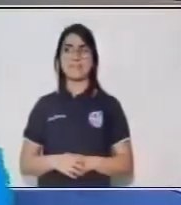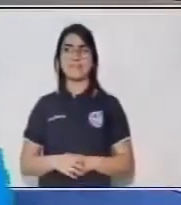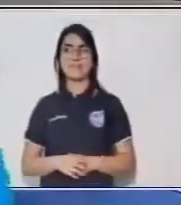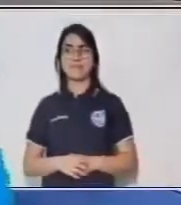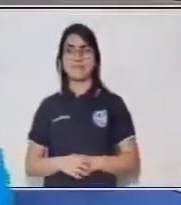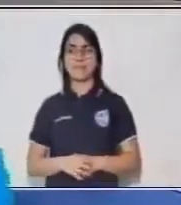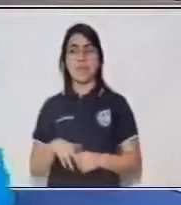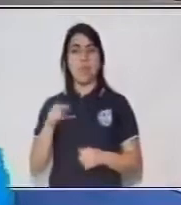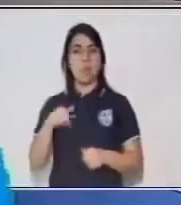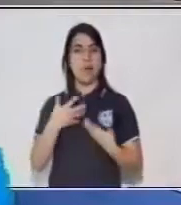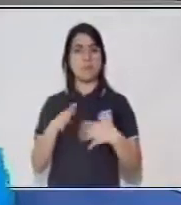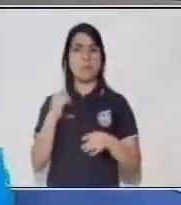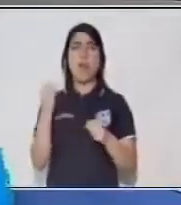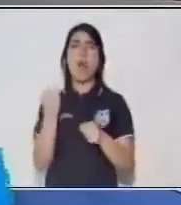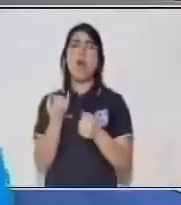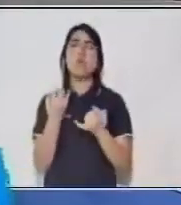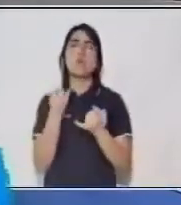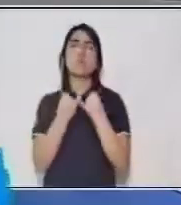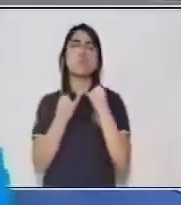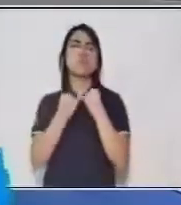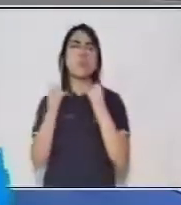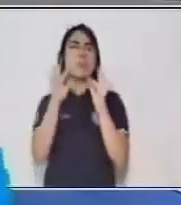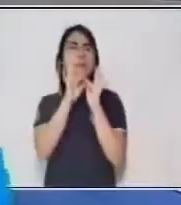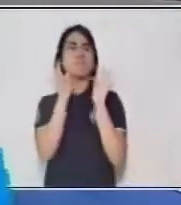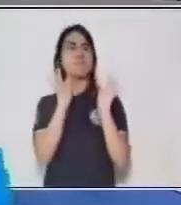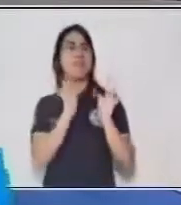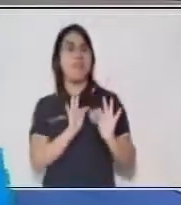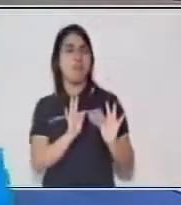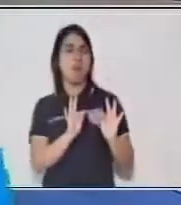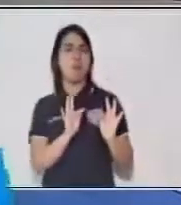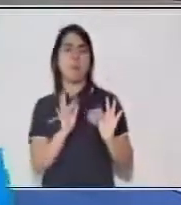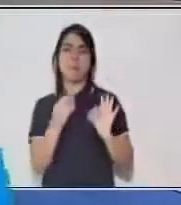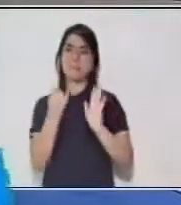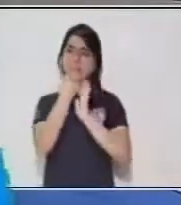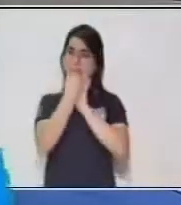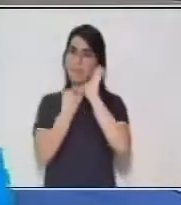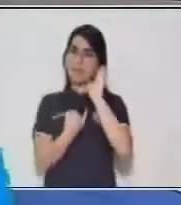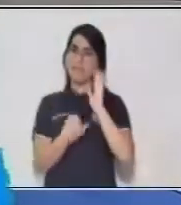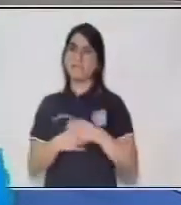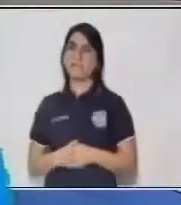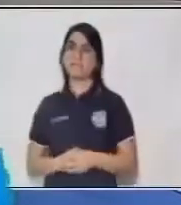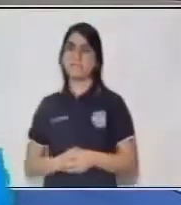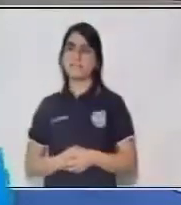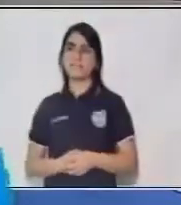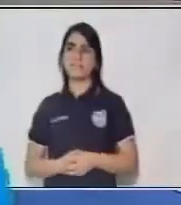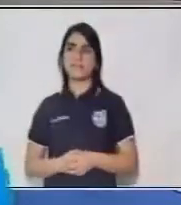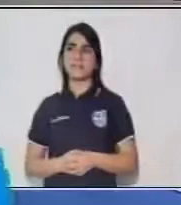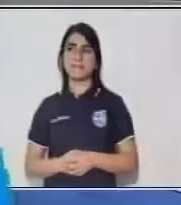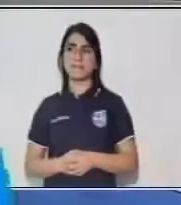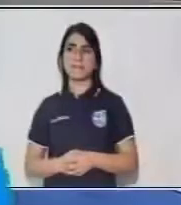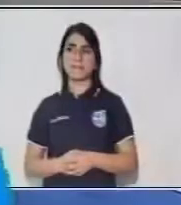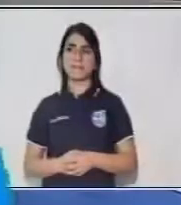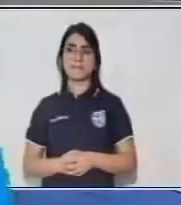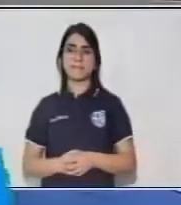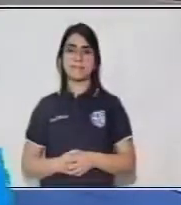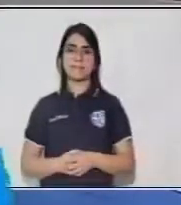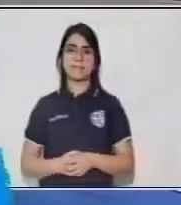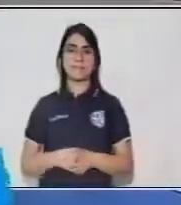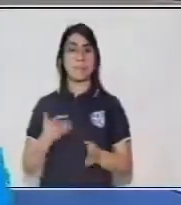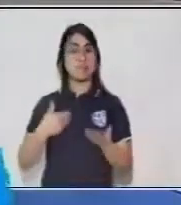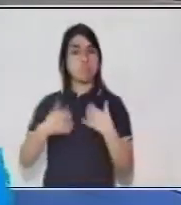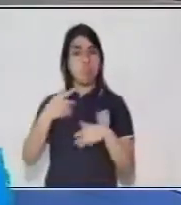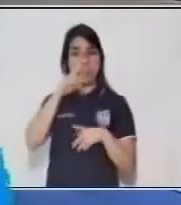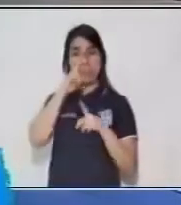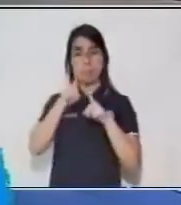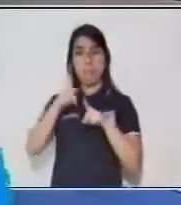de gráfica. Vamos a ver nuestro último modelo de gráfica y vamos a recordar un poquito,